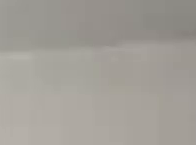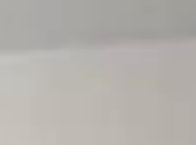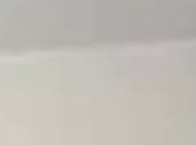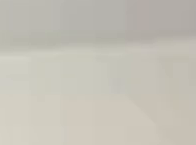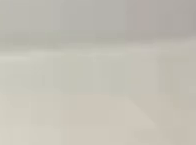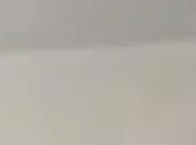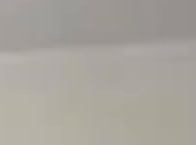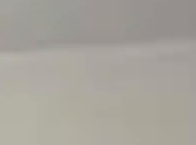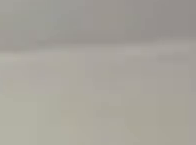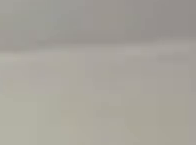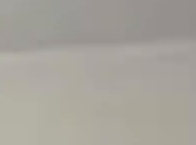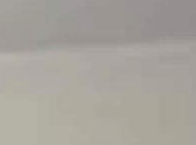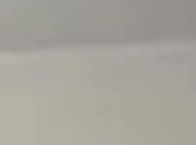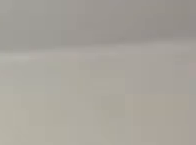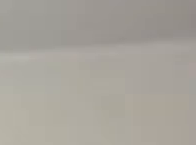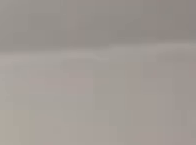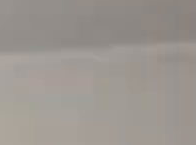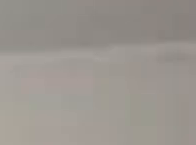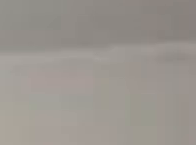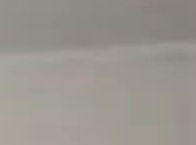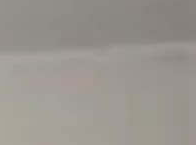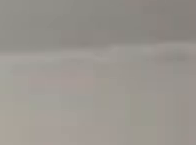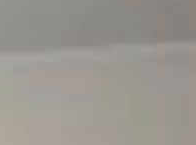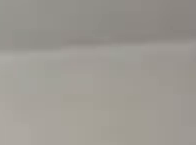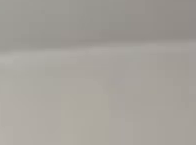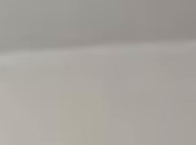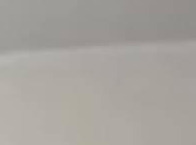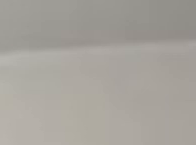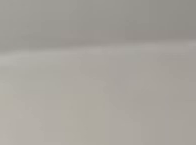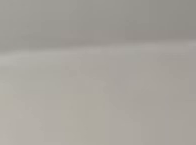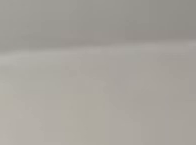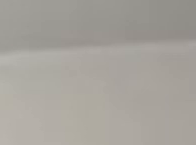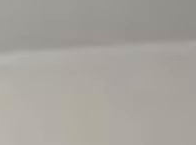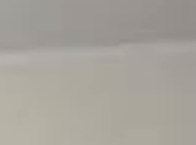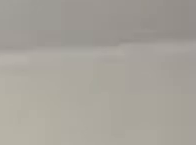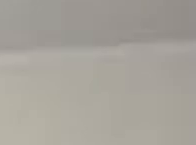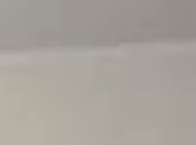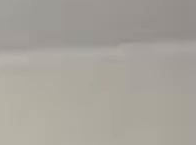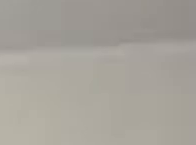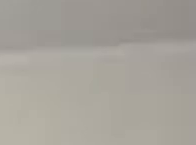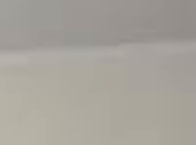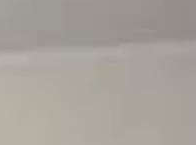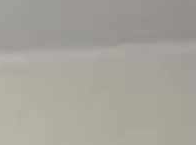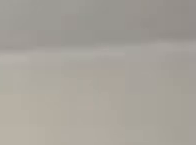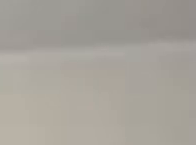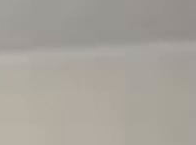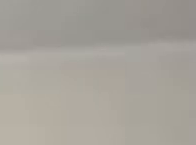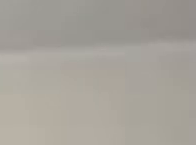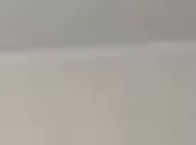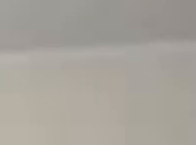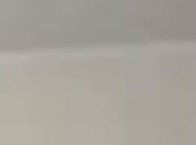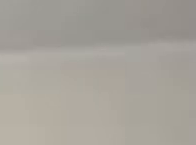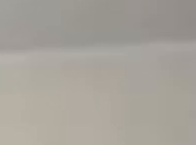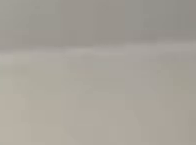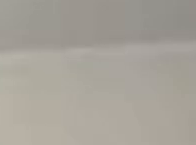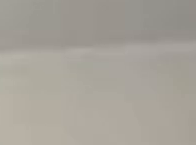CiberDocuMD, ya. Por supuesto está la posibilidad de que de aquí a la fecha de de la prueba me